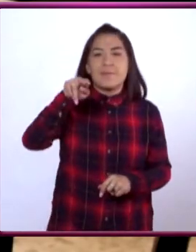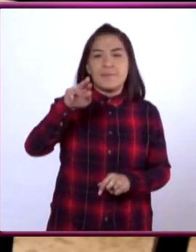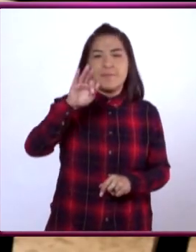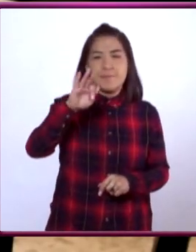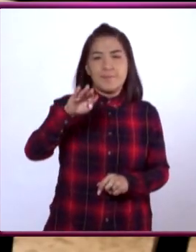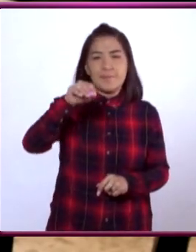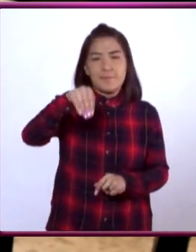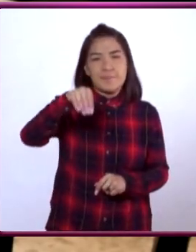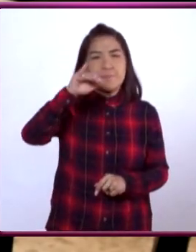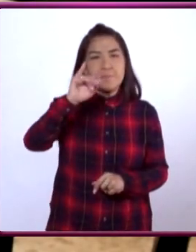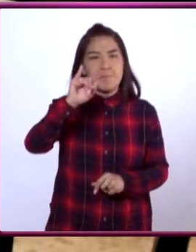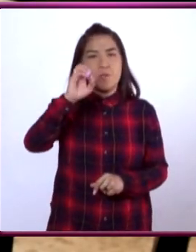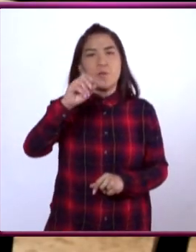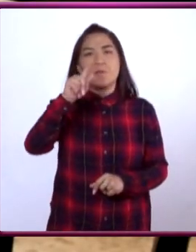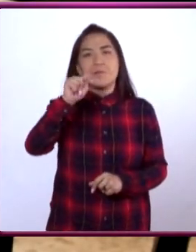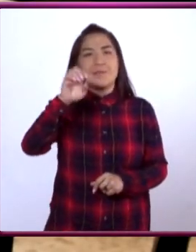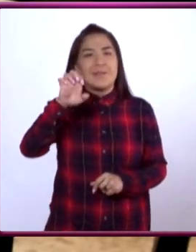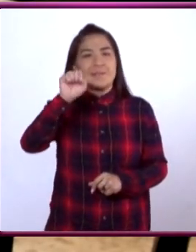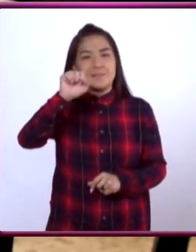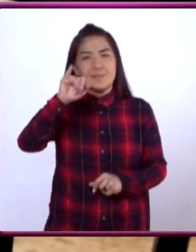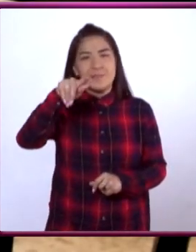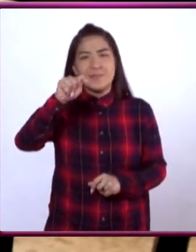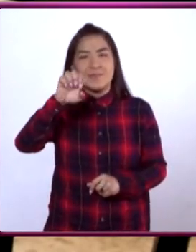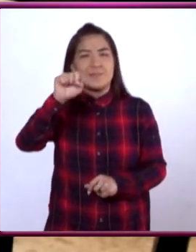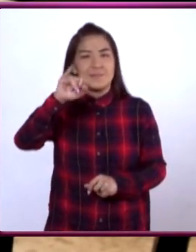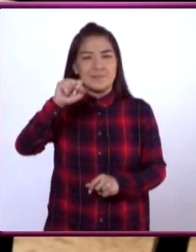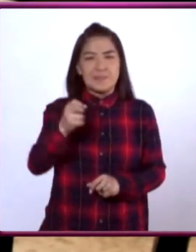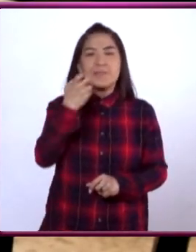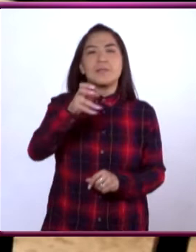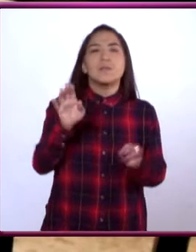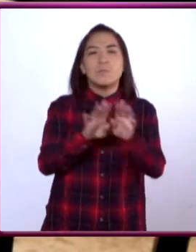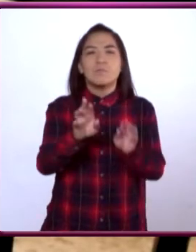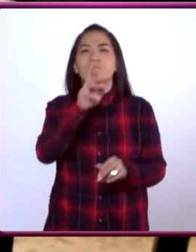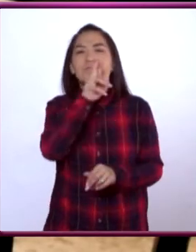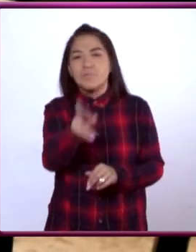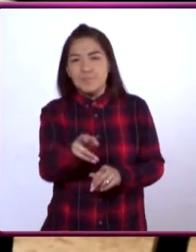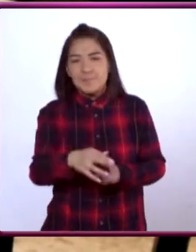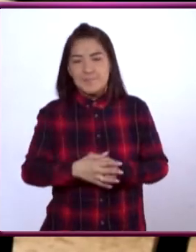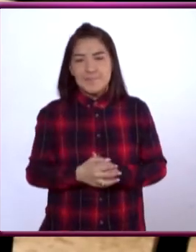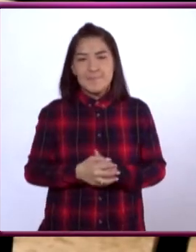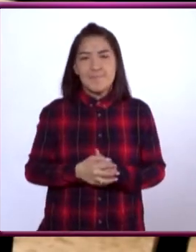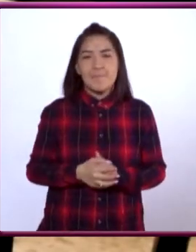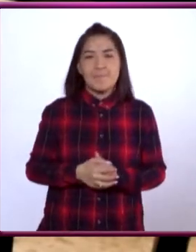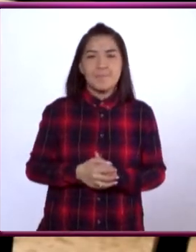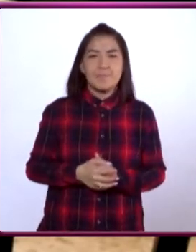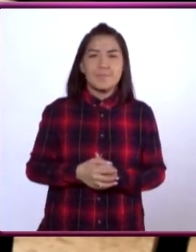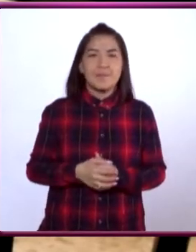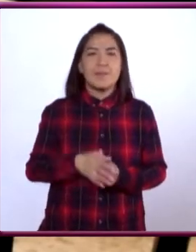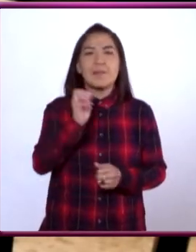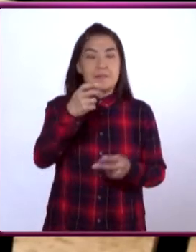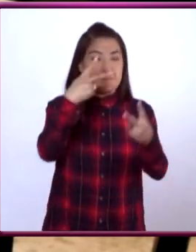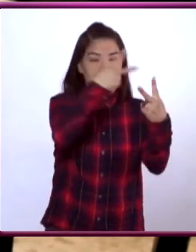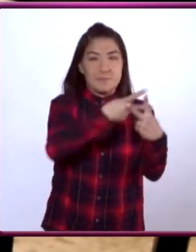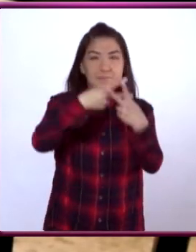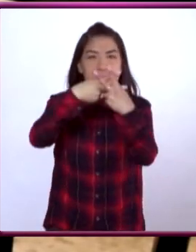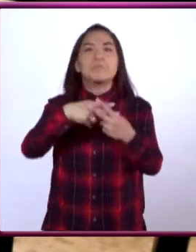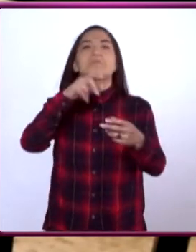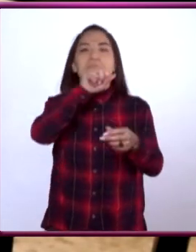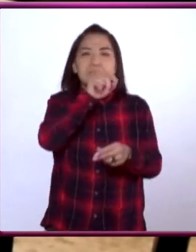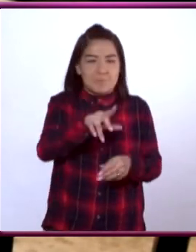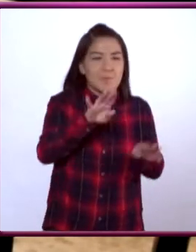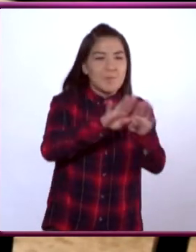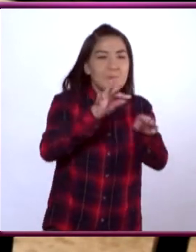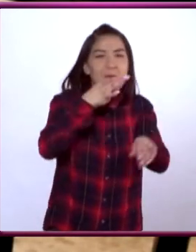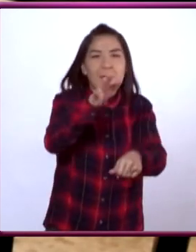llama nucleosíntesis y es como se van formando los átomos, y esos átomos pues siguen dando respuesta. Muchos producidos en estrellas